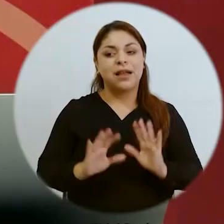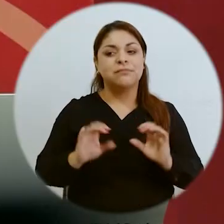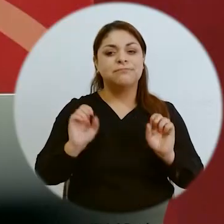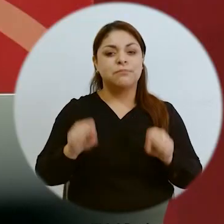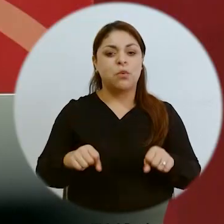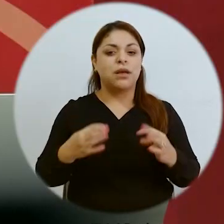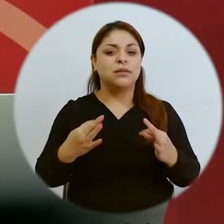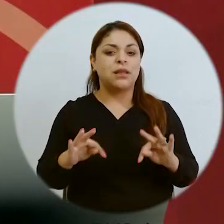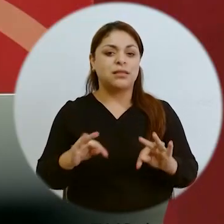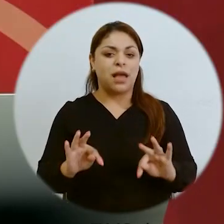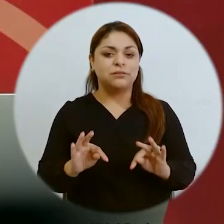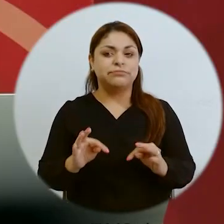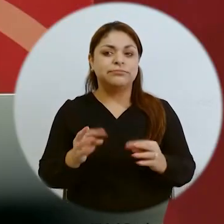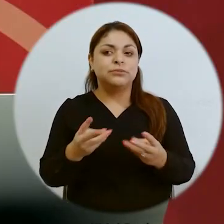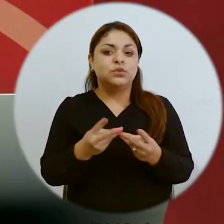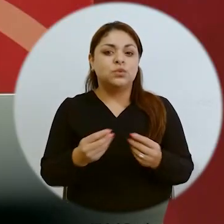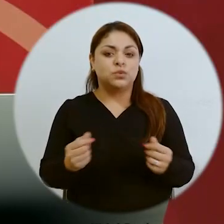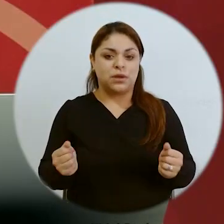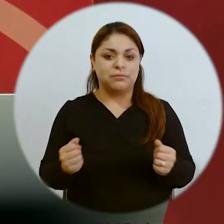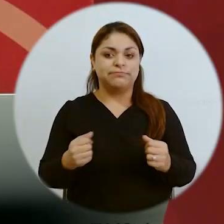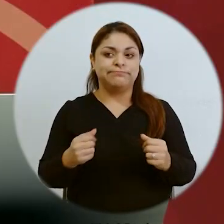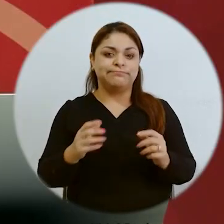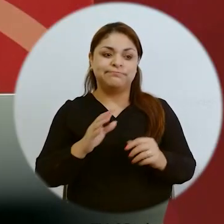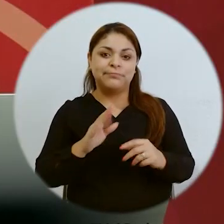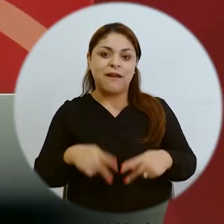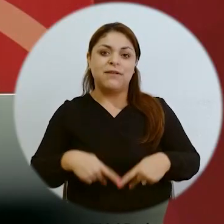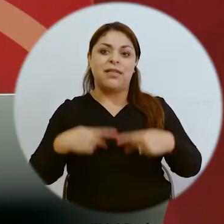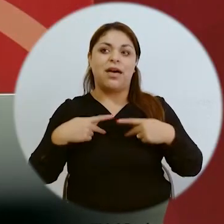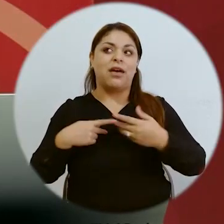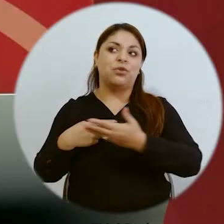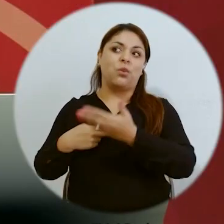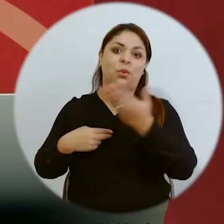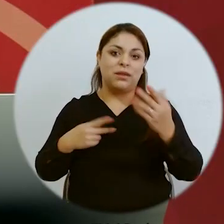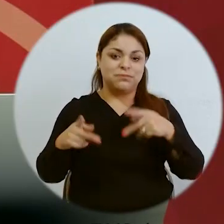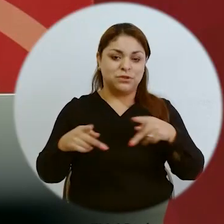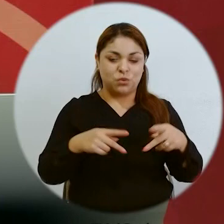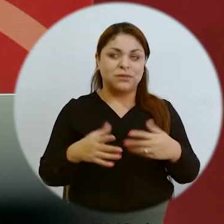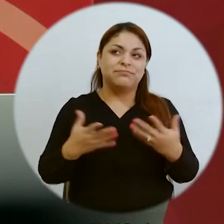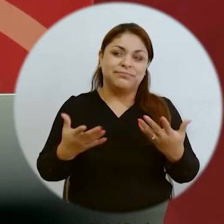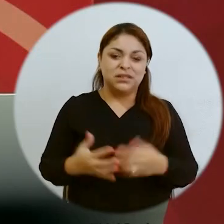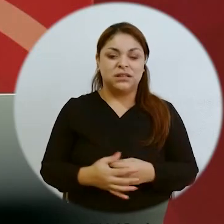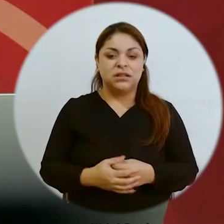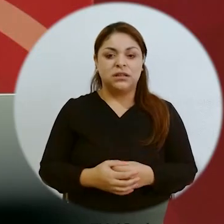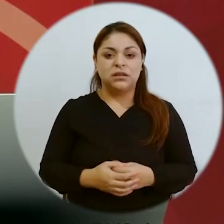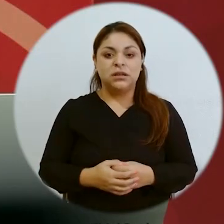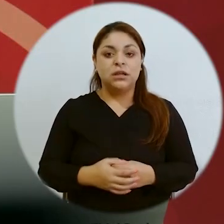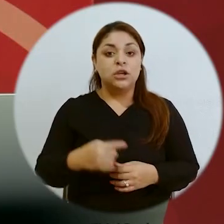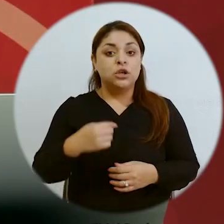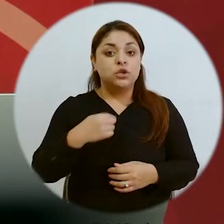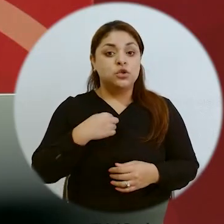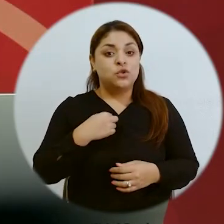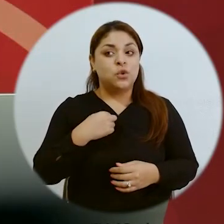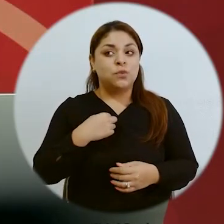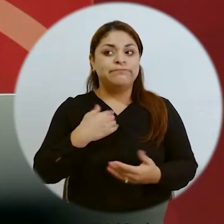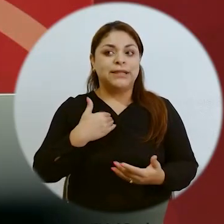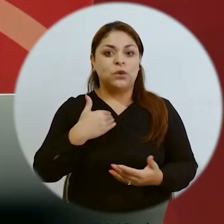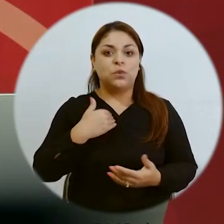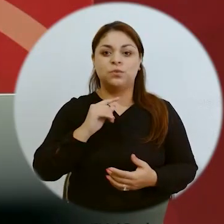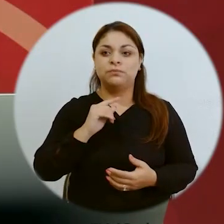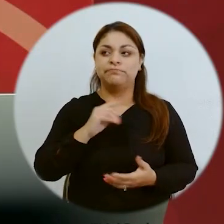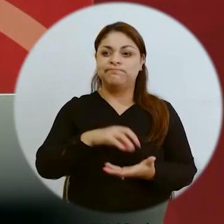tiene un automóvil y está sobreendeudada. Entonces, ¿cómo hace el sistema financiero con esos casos? Vamos a